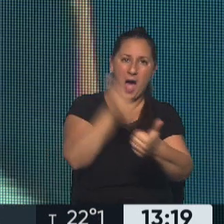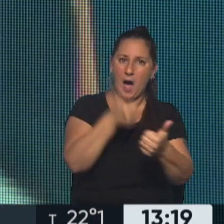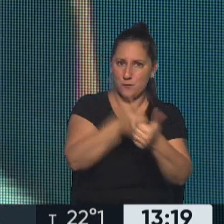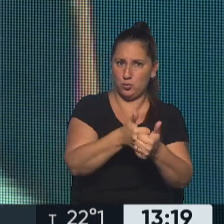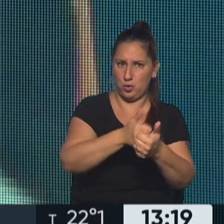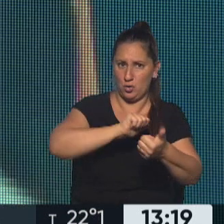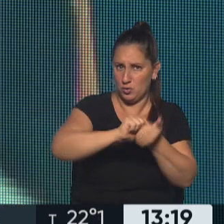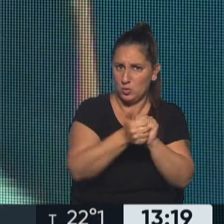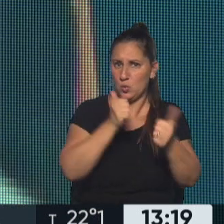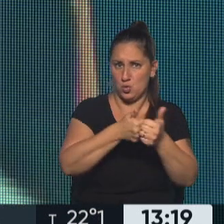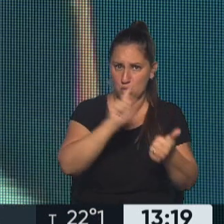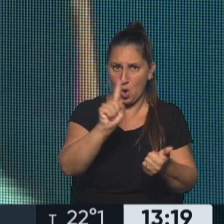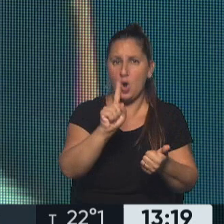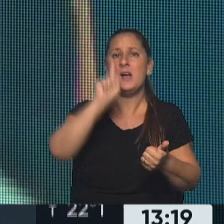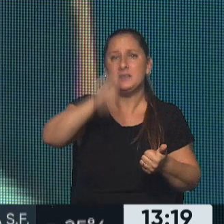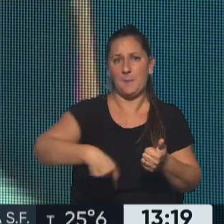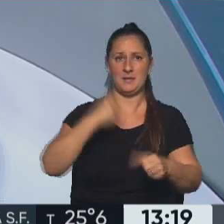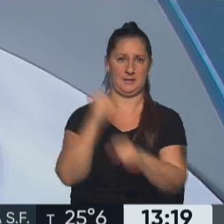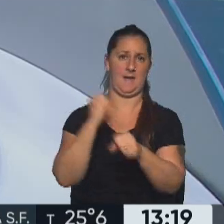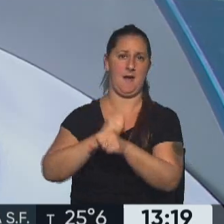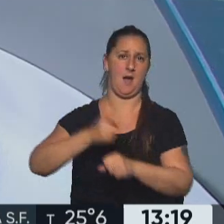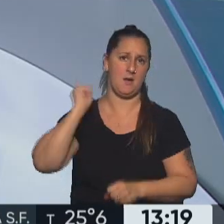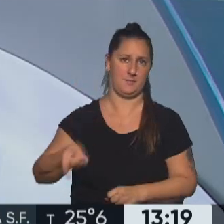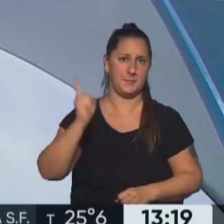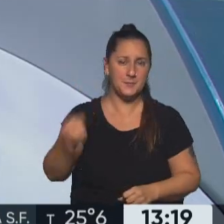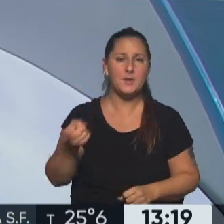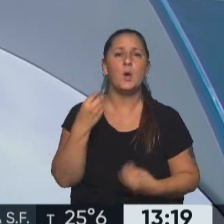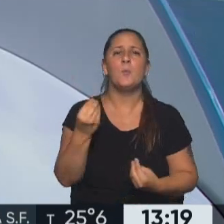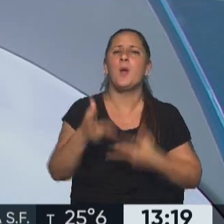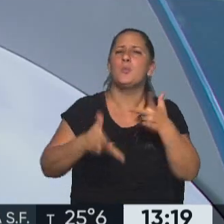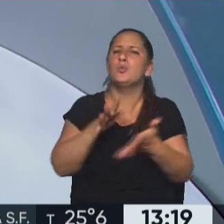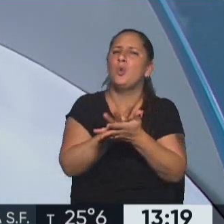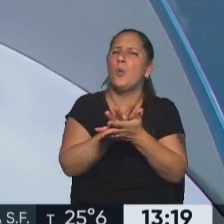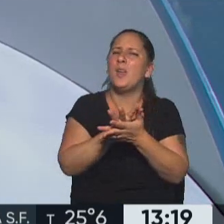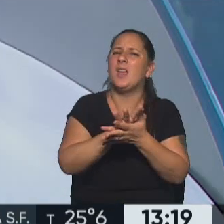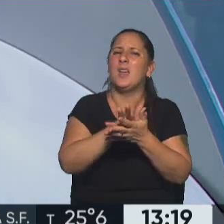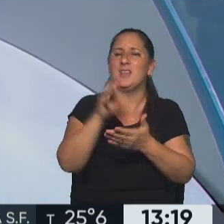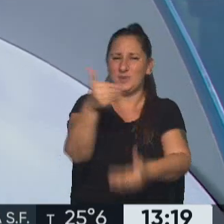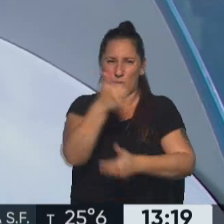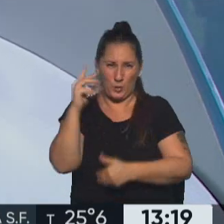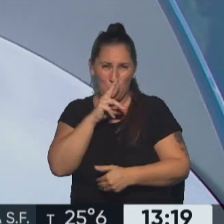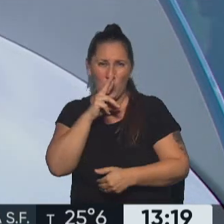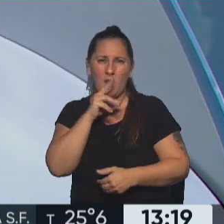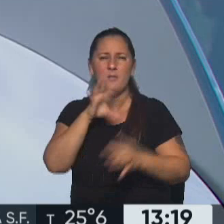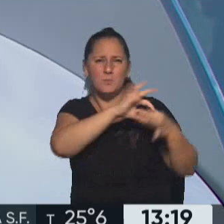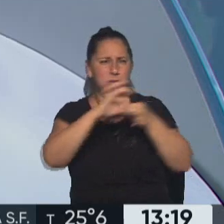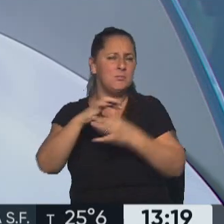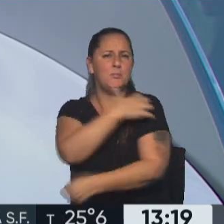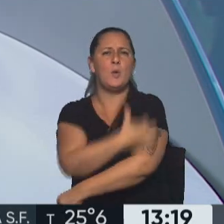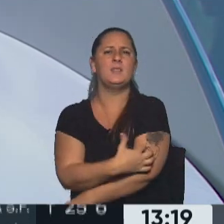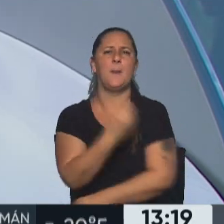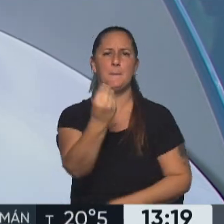también para explotación laboral ley porque hablamos de la pobreza también cuando hablamos de trata porque a veces creemos